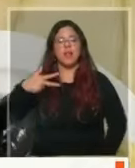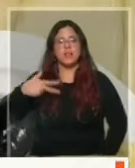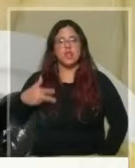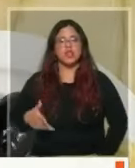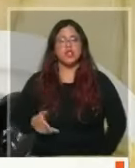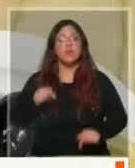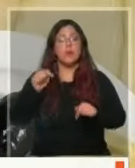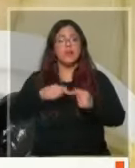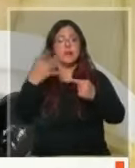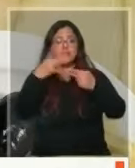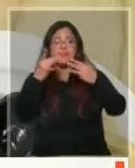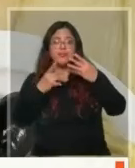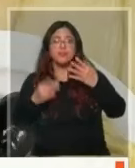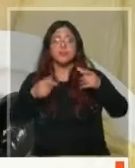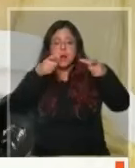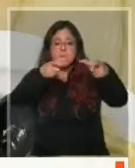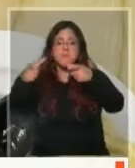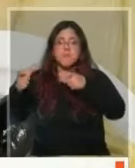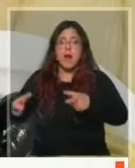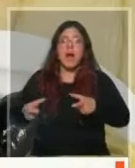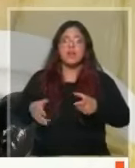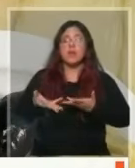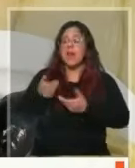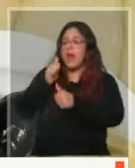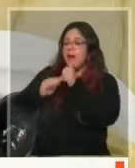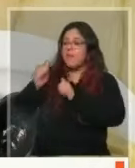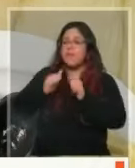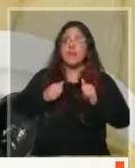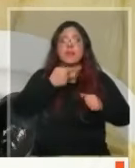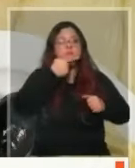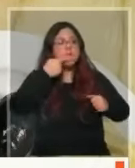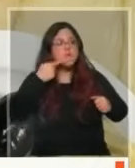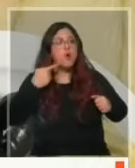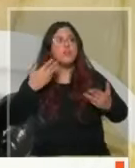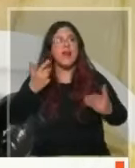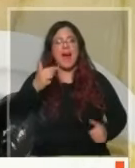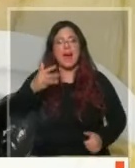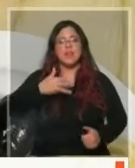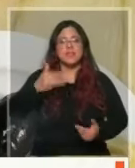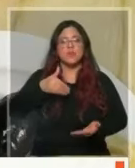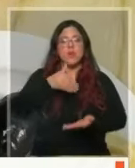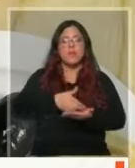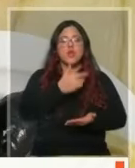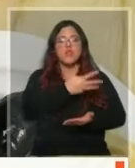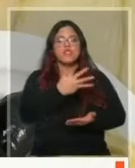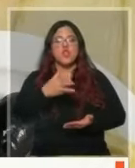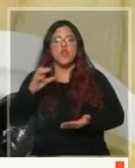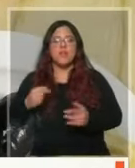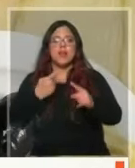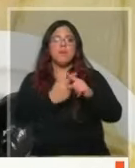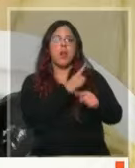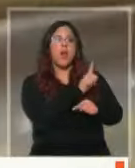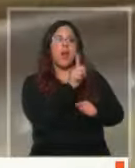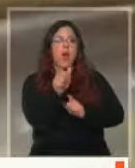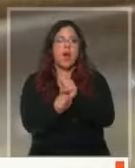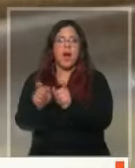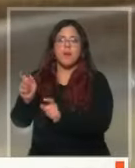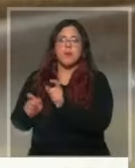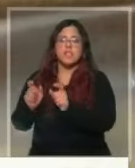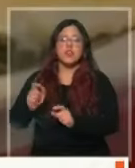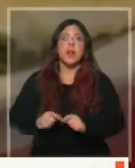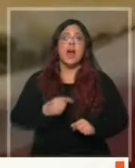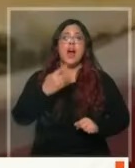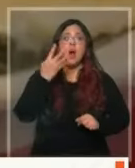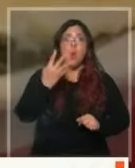Estas son opciones de platos, bebidas y postres que puedes encontrar a solo 19.990 pesos por persona. Cuatro